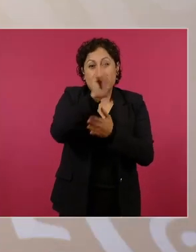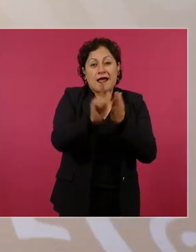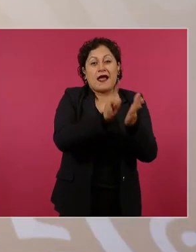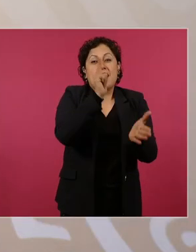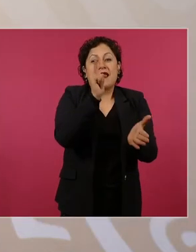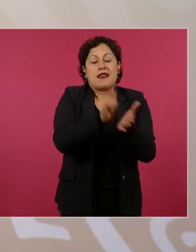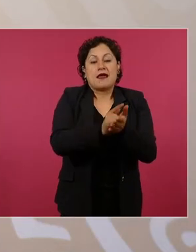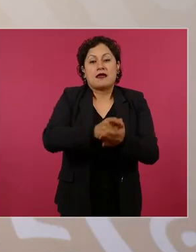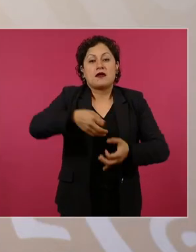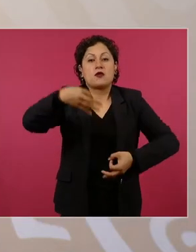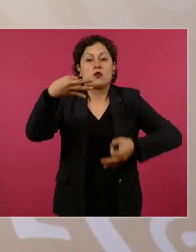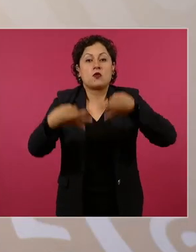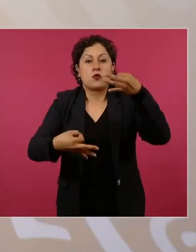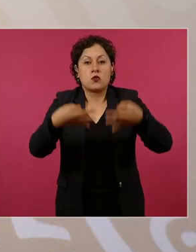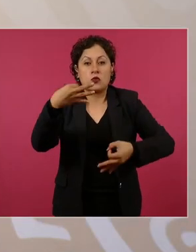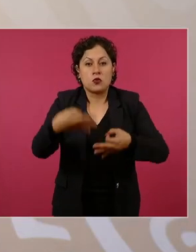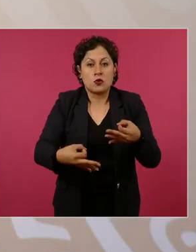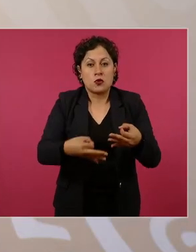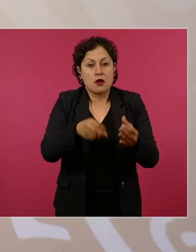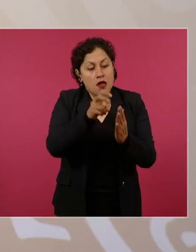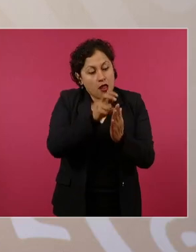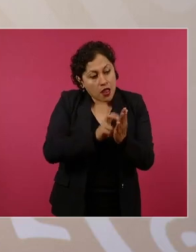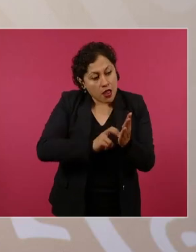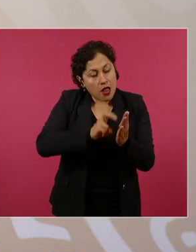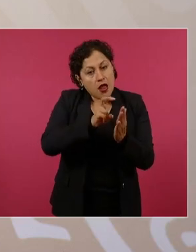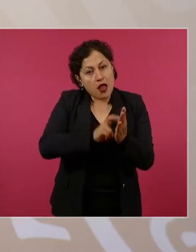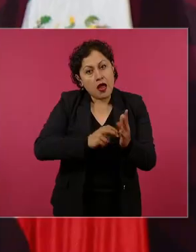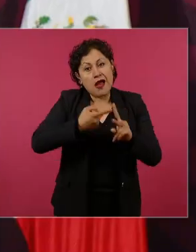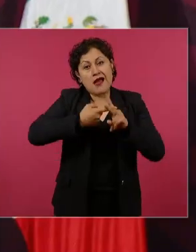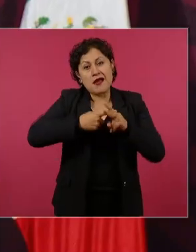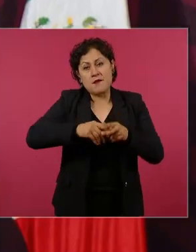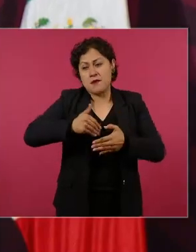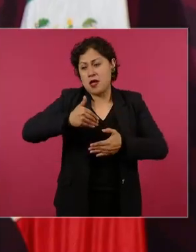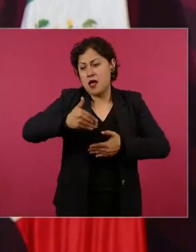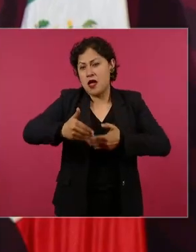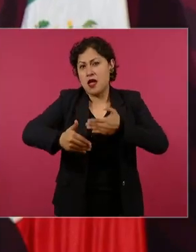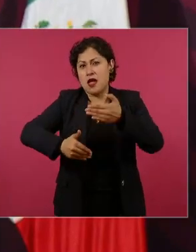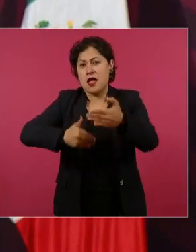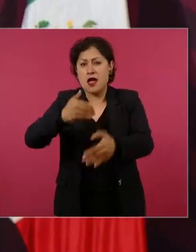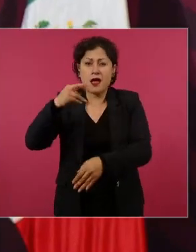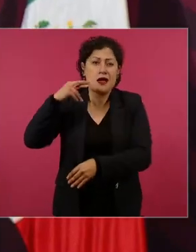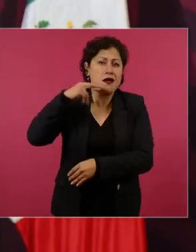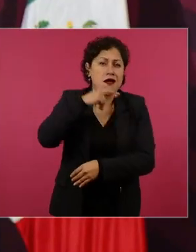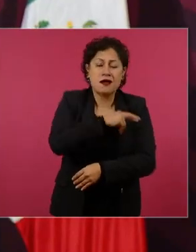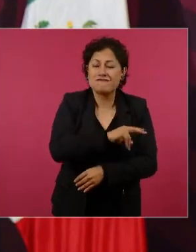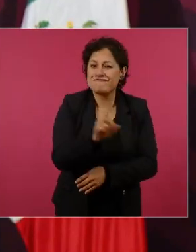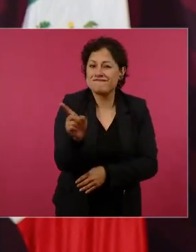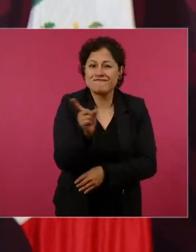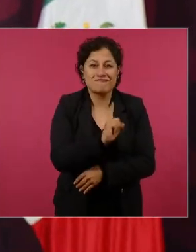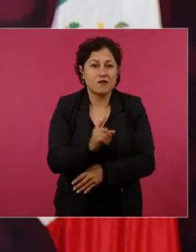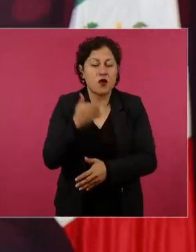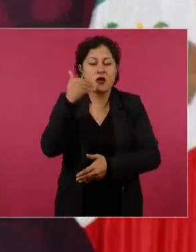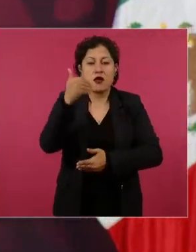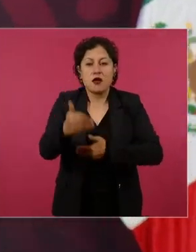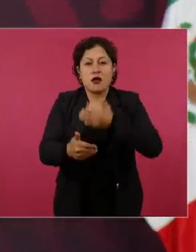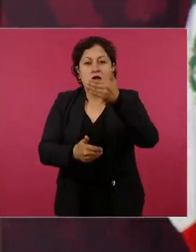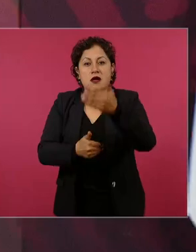ahí va. Lo importante no le hace que lleve tiempo, pero que se vaya